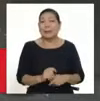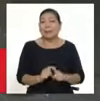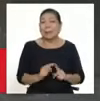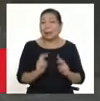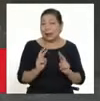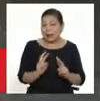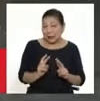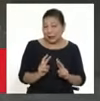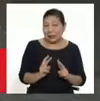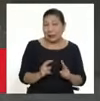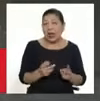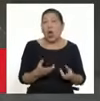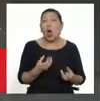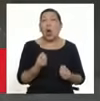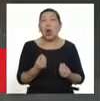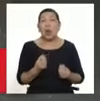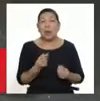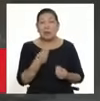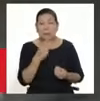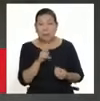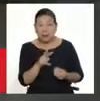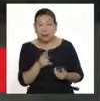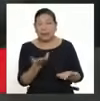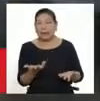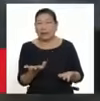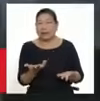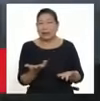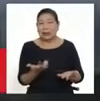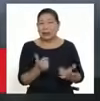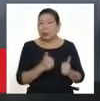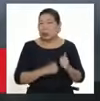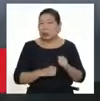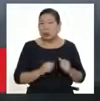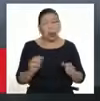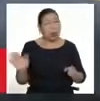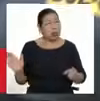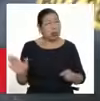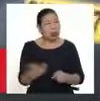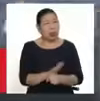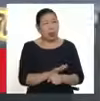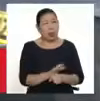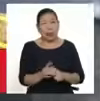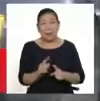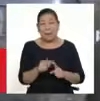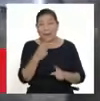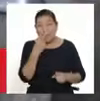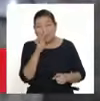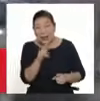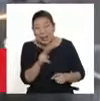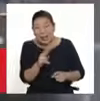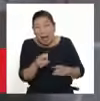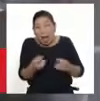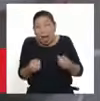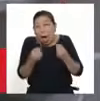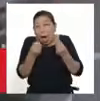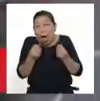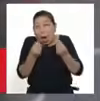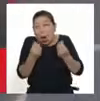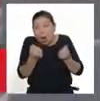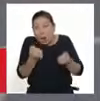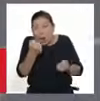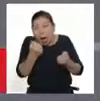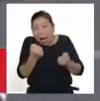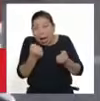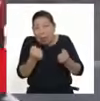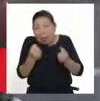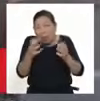tanto, poder un poco describir esta afectación total a la camioneta. Miren las condiciones, aprecien en